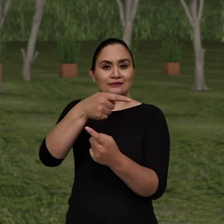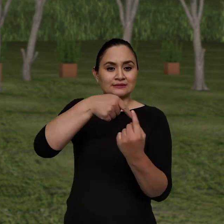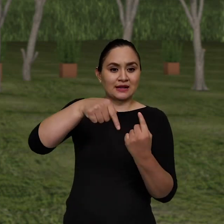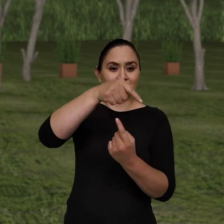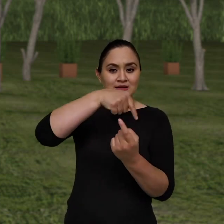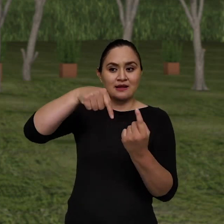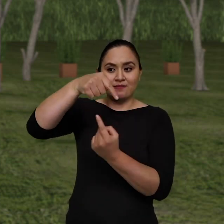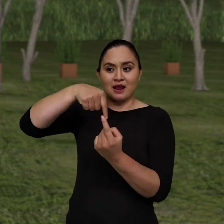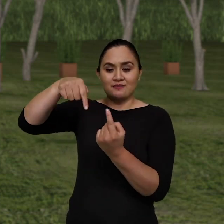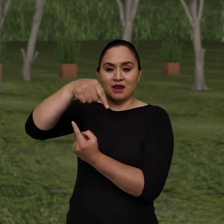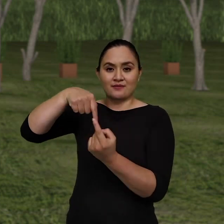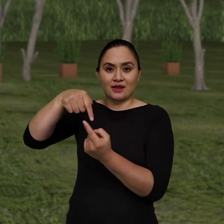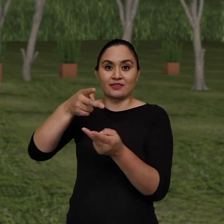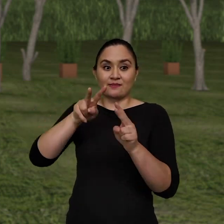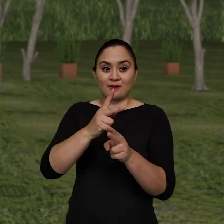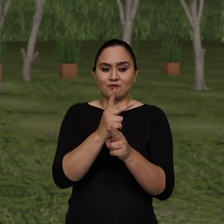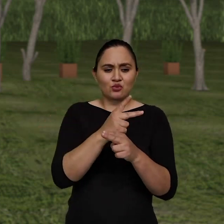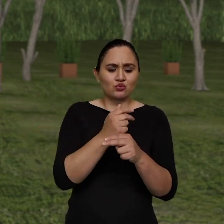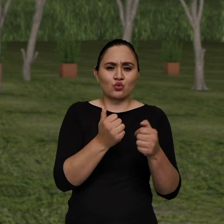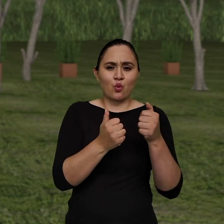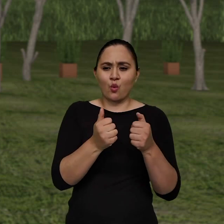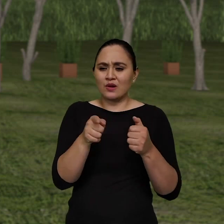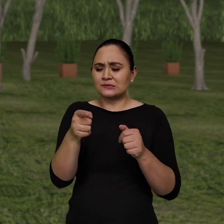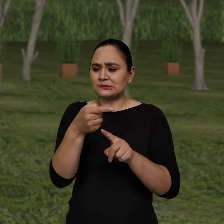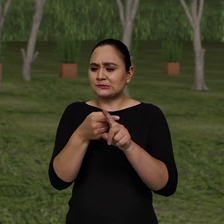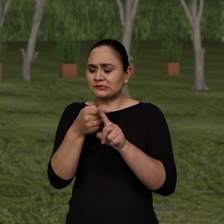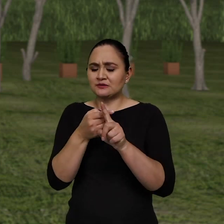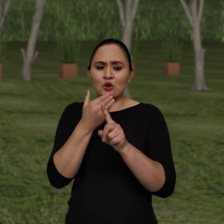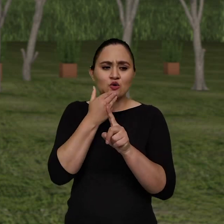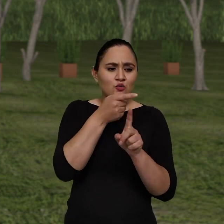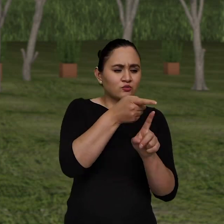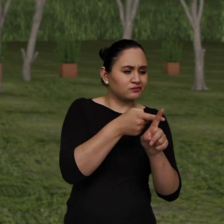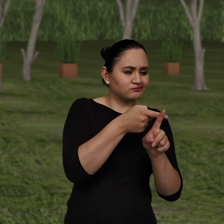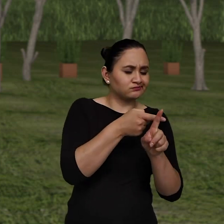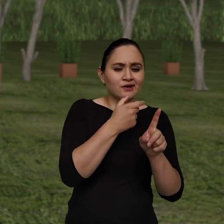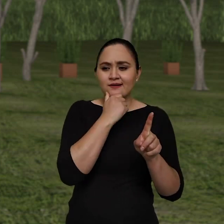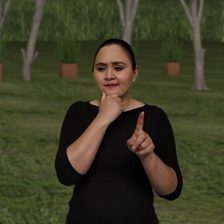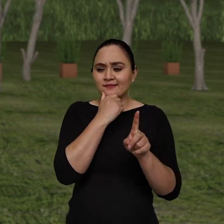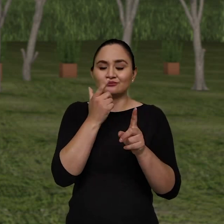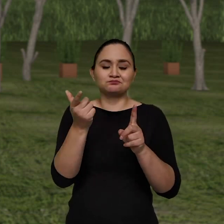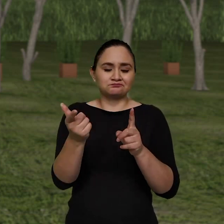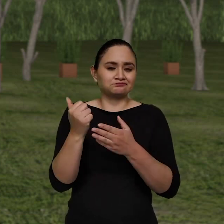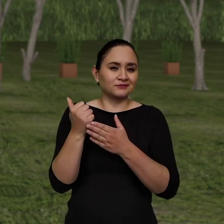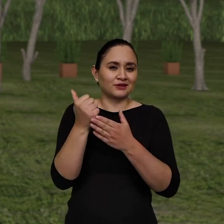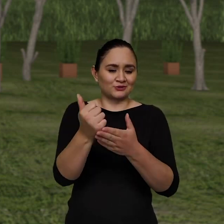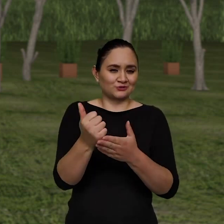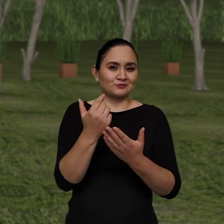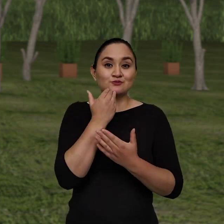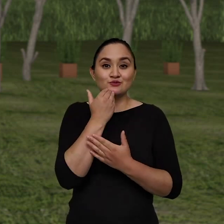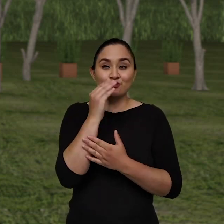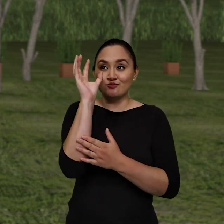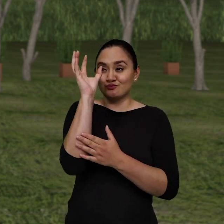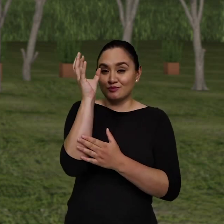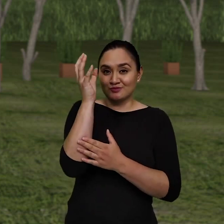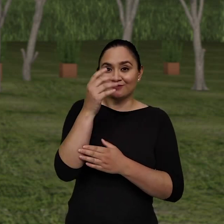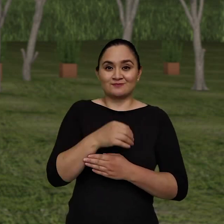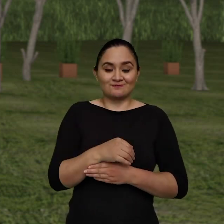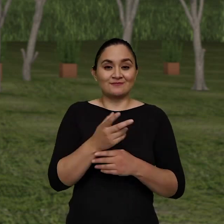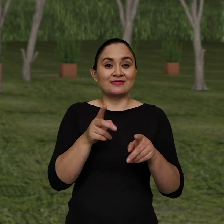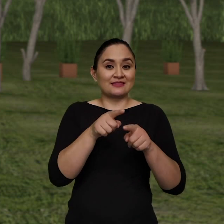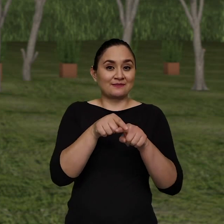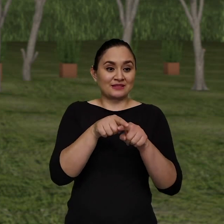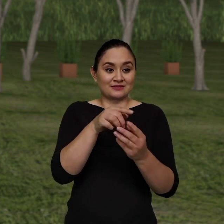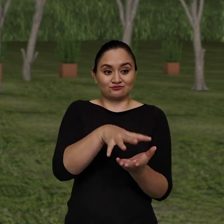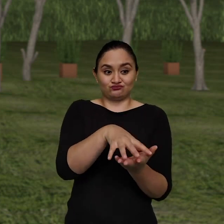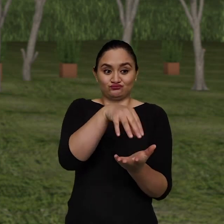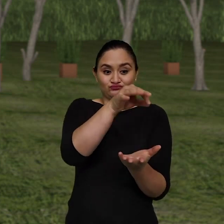del huerto agroecológico. Otra forma de prevenir es favorecer la biodiversidad. Por un lado con los cultivos que asociemos